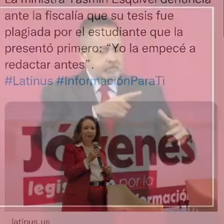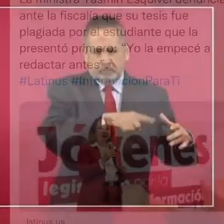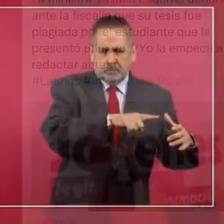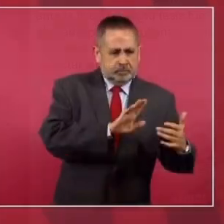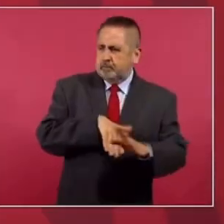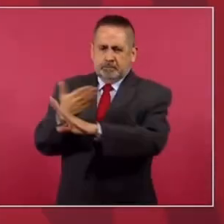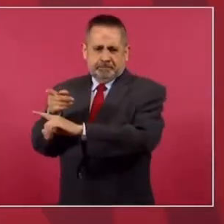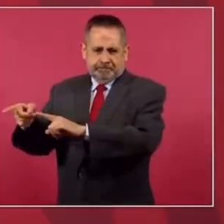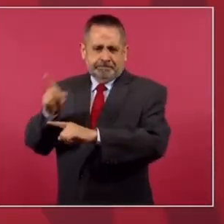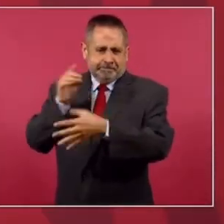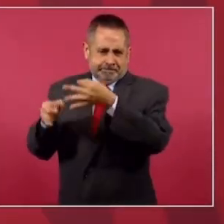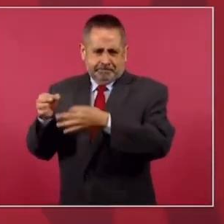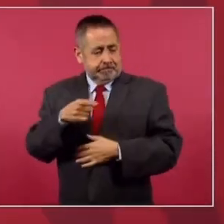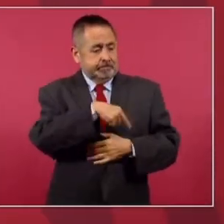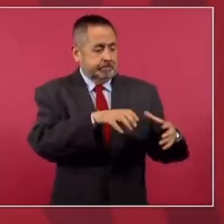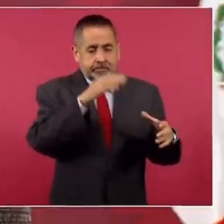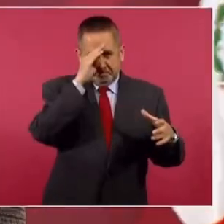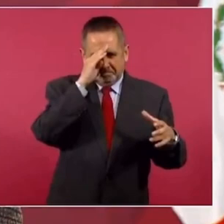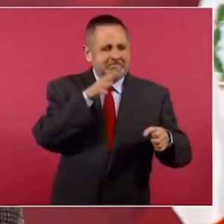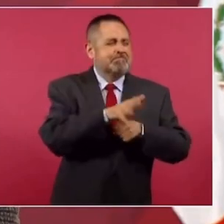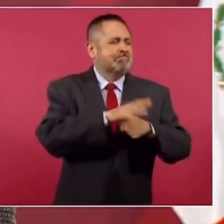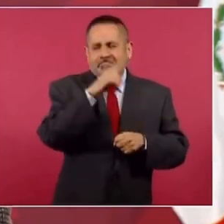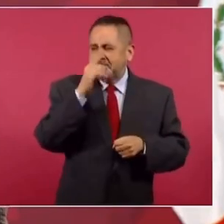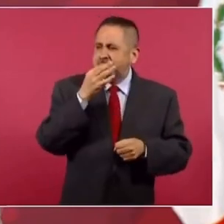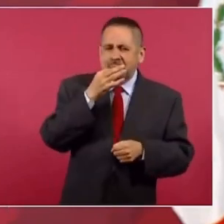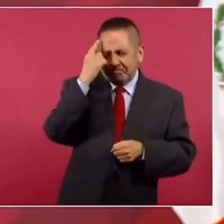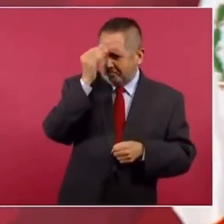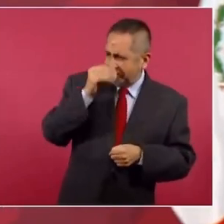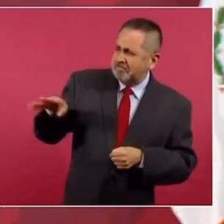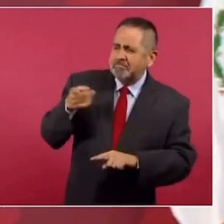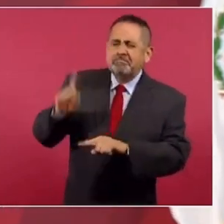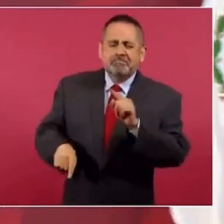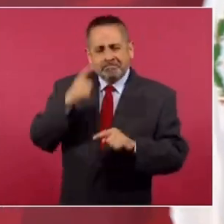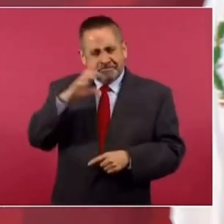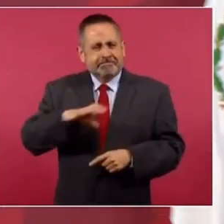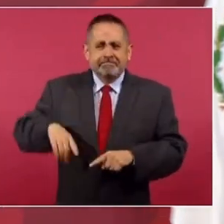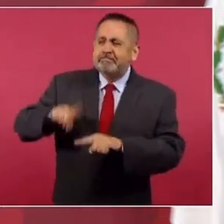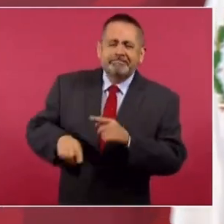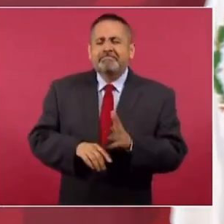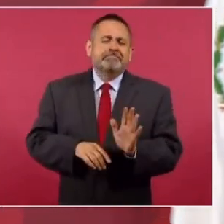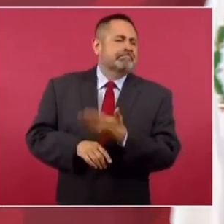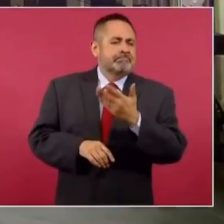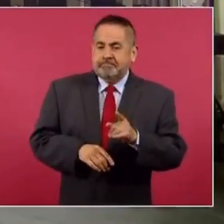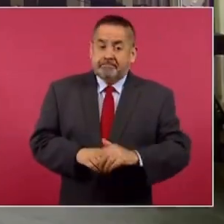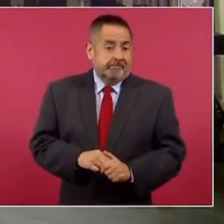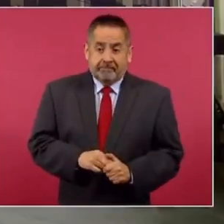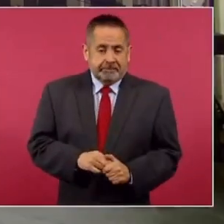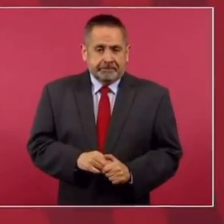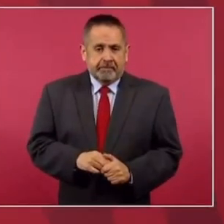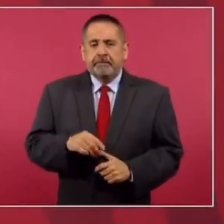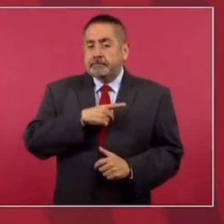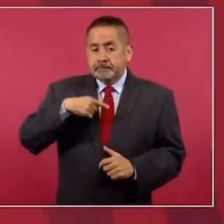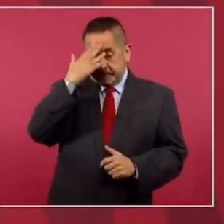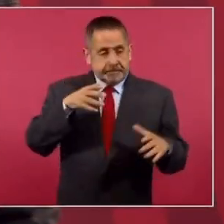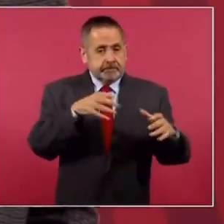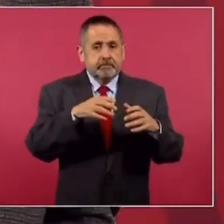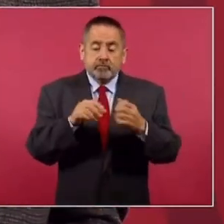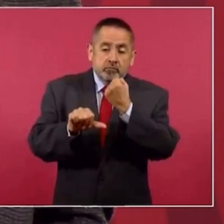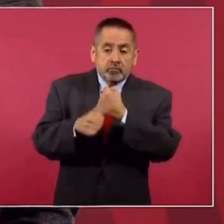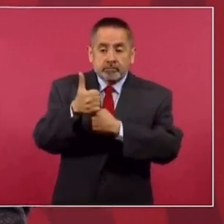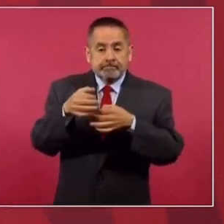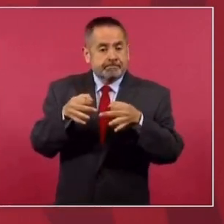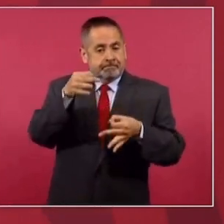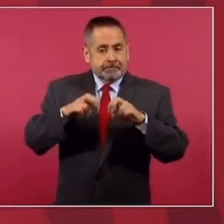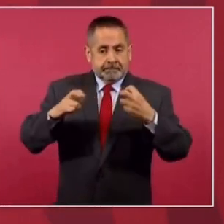la ministra de que ya con eso la eliminaban como candidata. Se tiene que saber también que son los 11